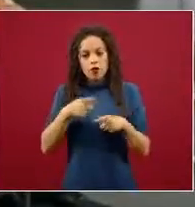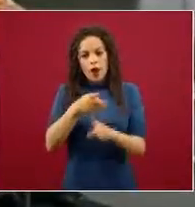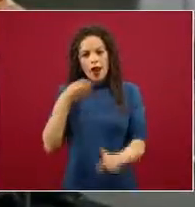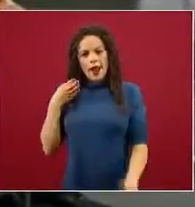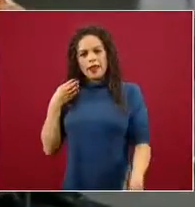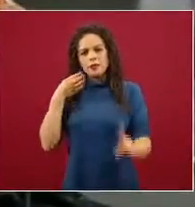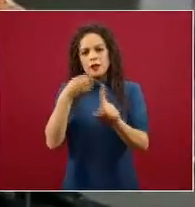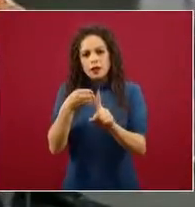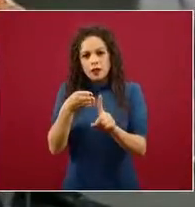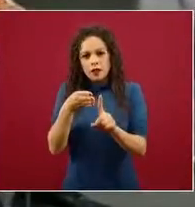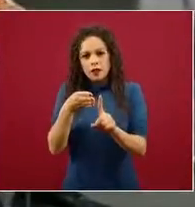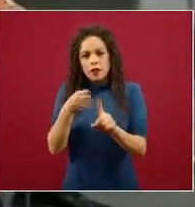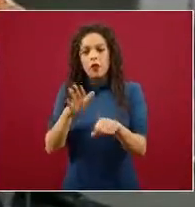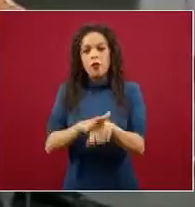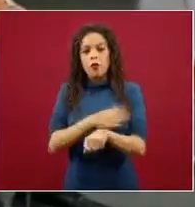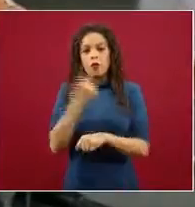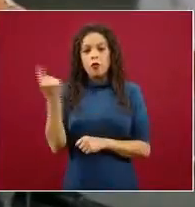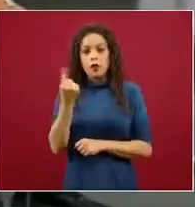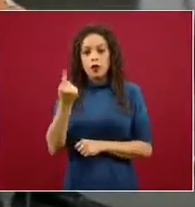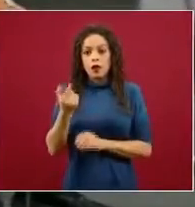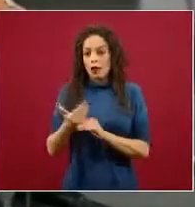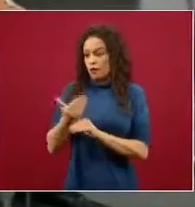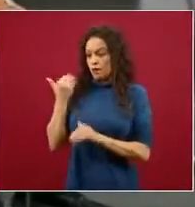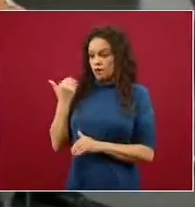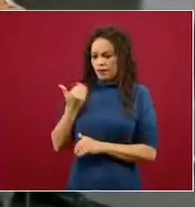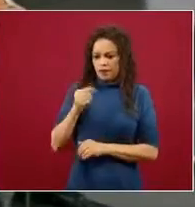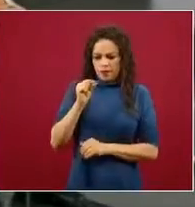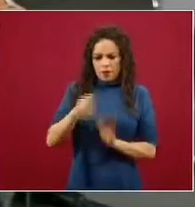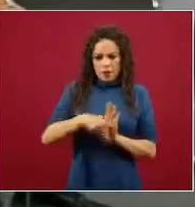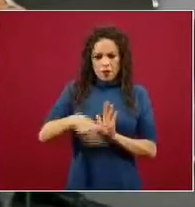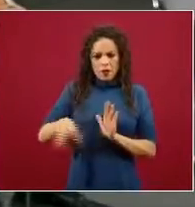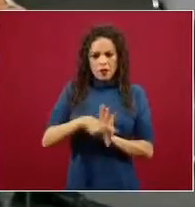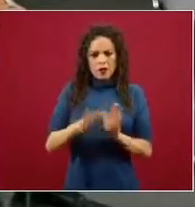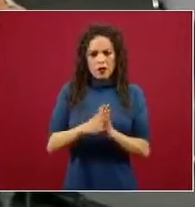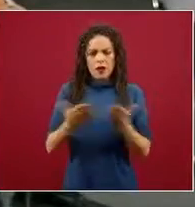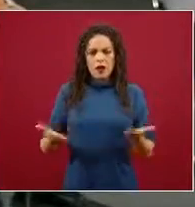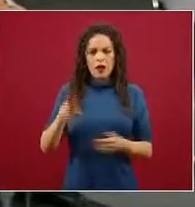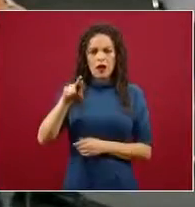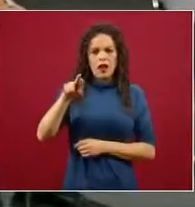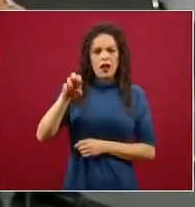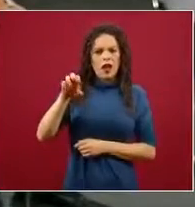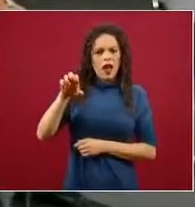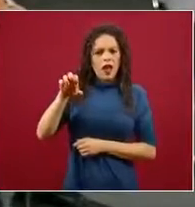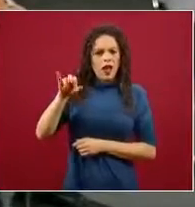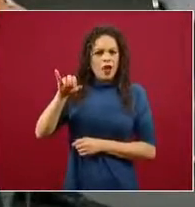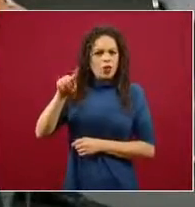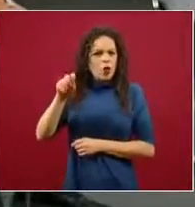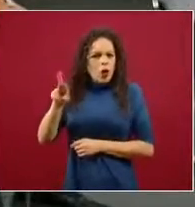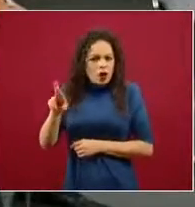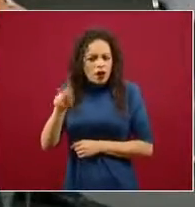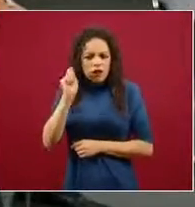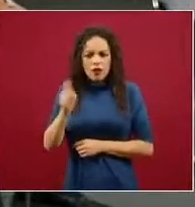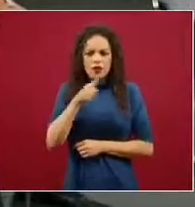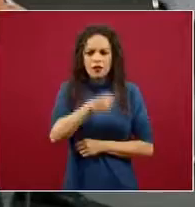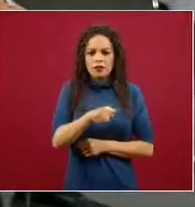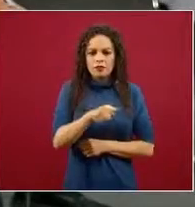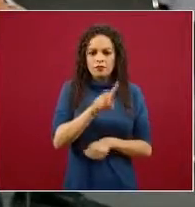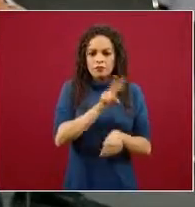específicamente por el reciente artículo que se publicó en la revista Nature, dando seguimiento a